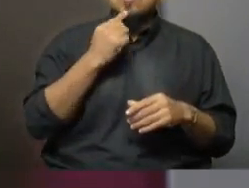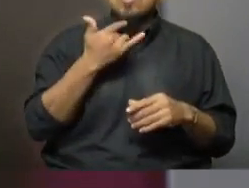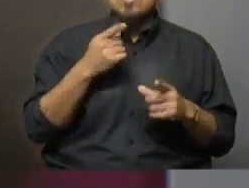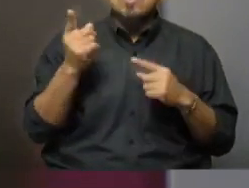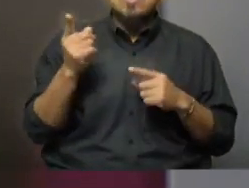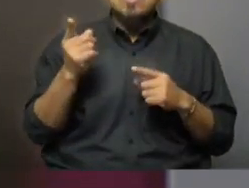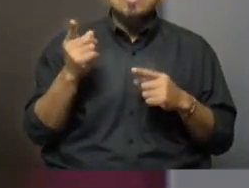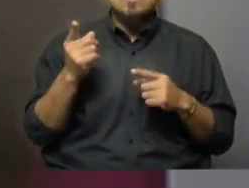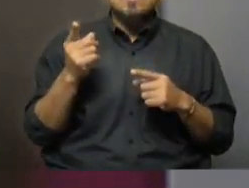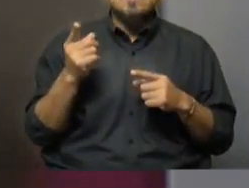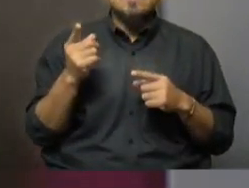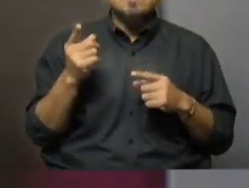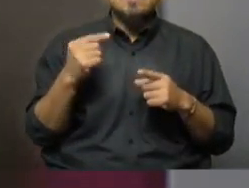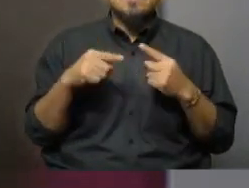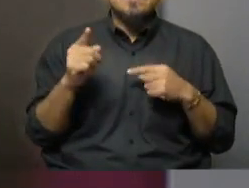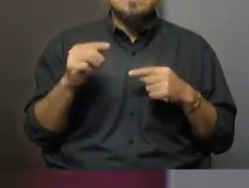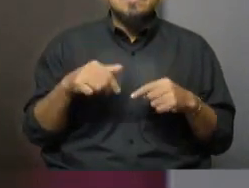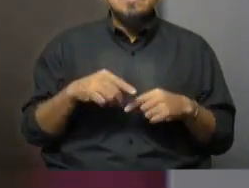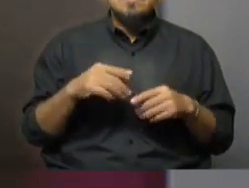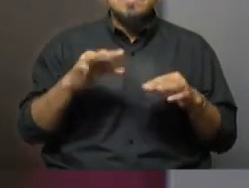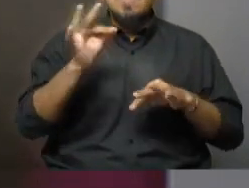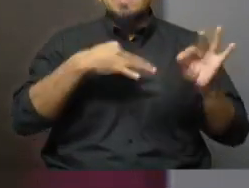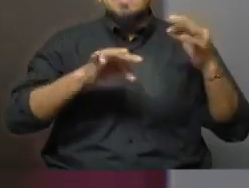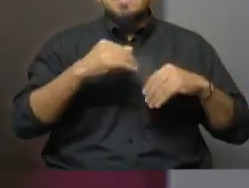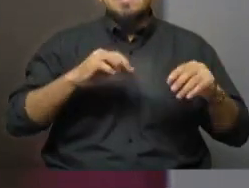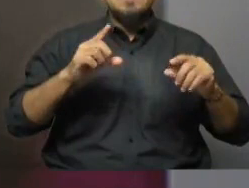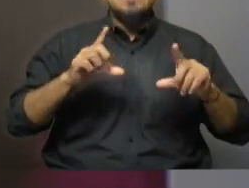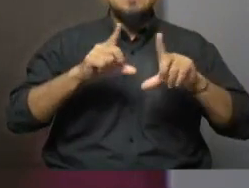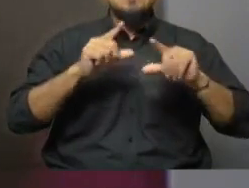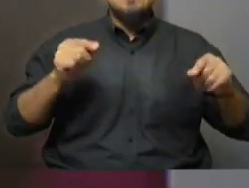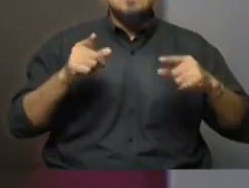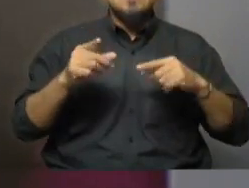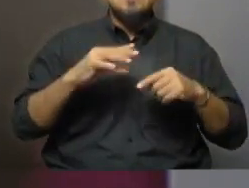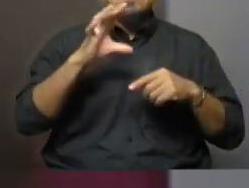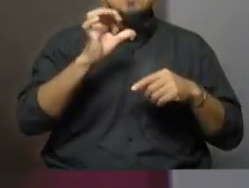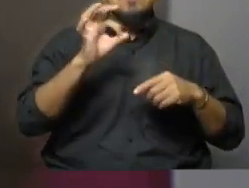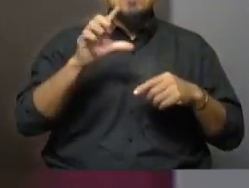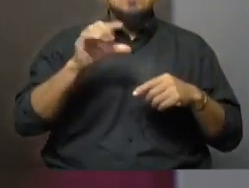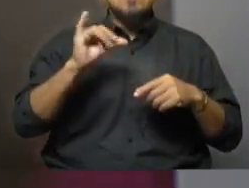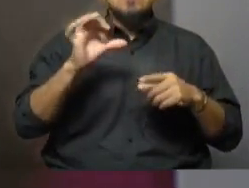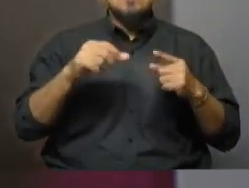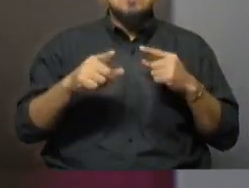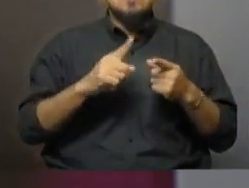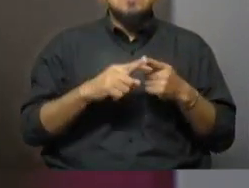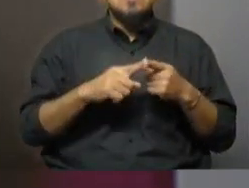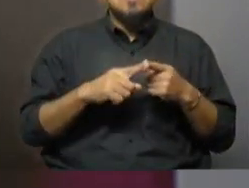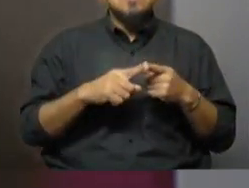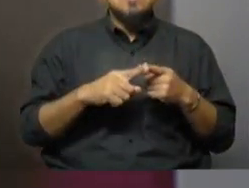parte del Teatro Solís, la directora Malena Muyala, que tuvo una disposición para eso. O sea, claro.